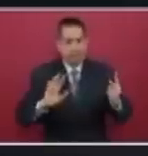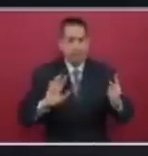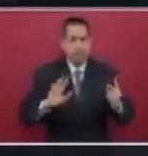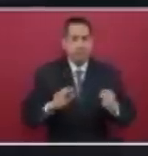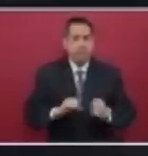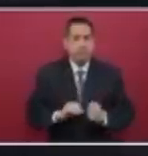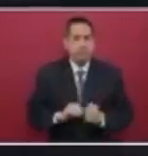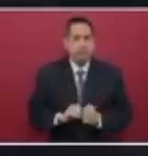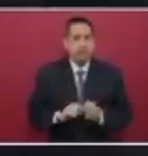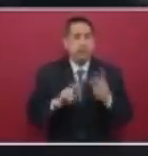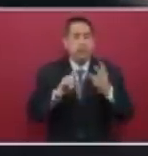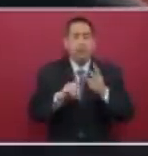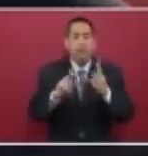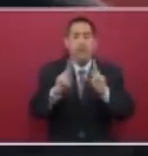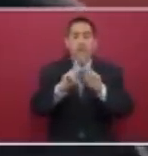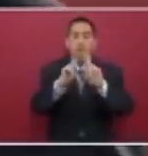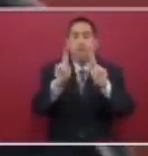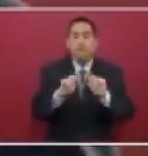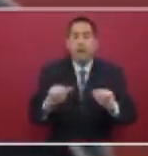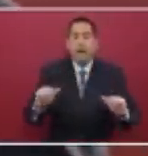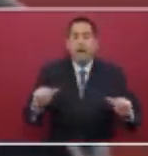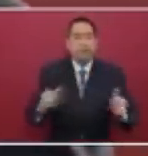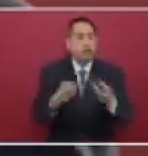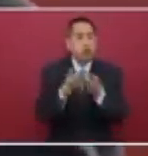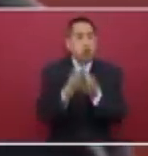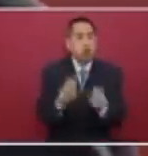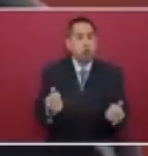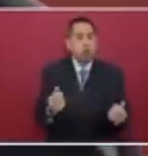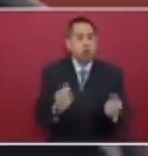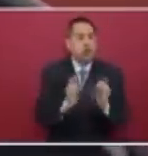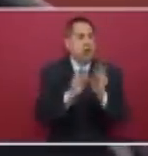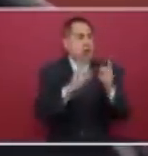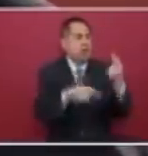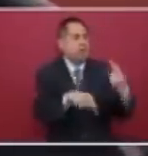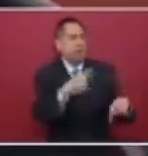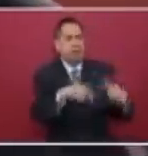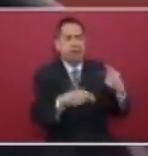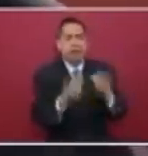solución pacífica de las controversias